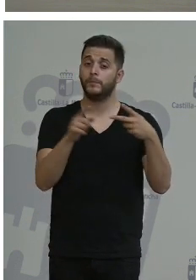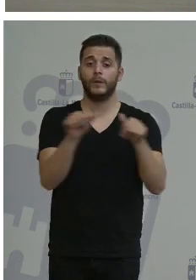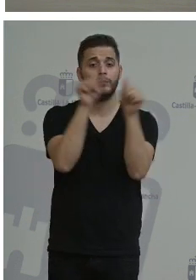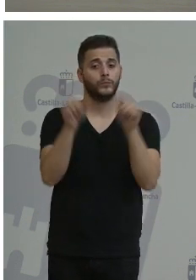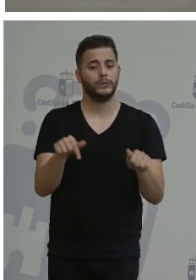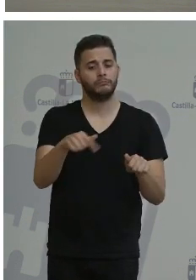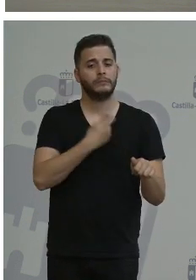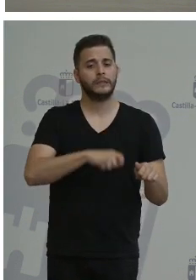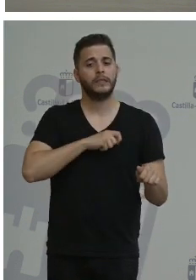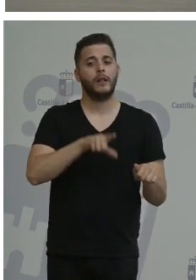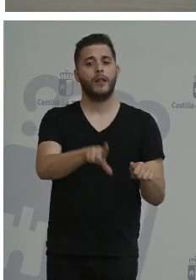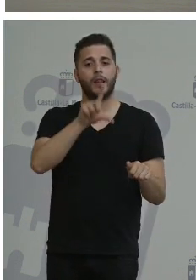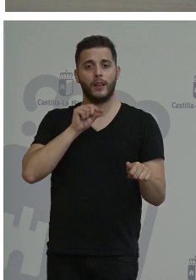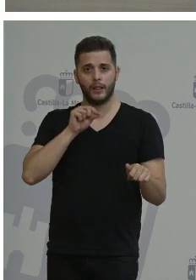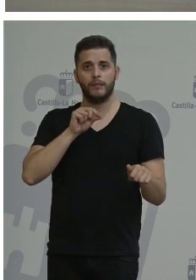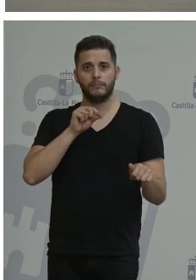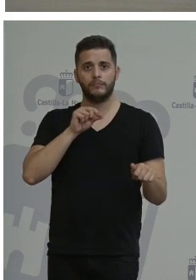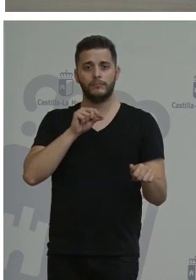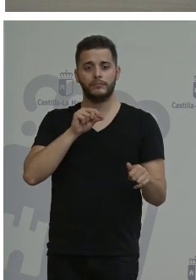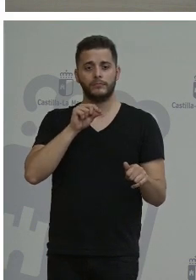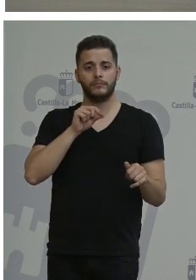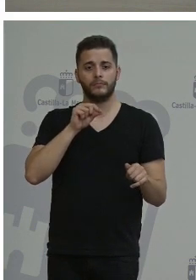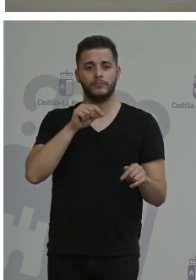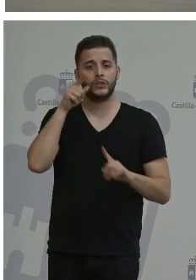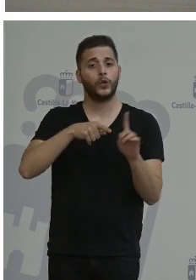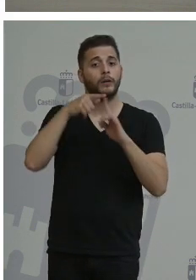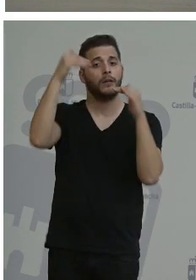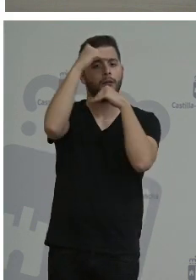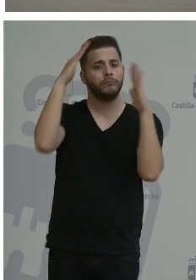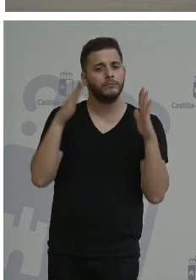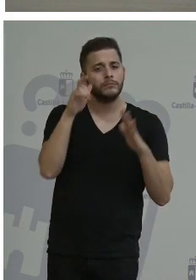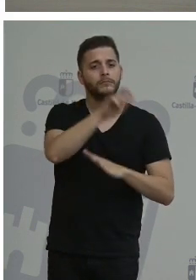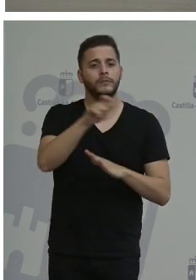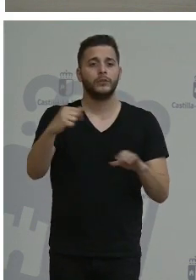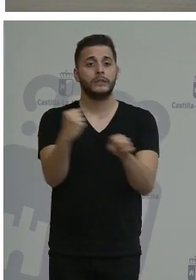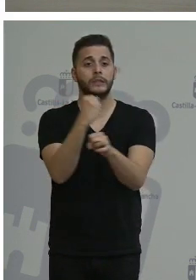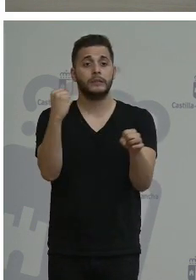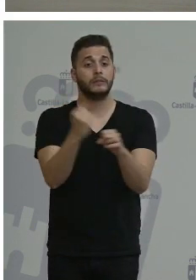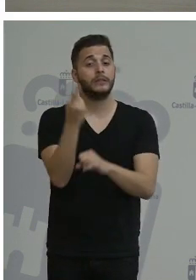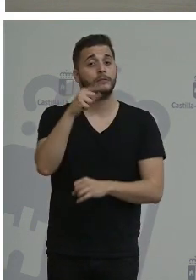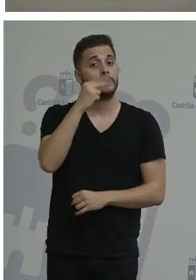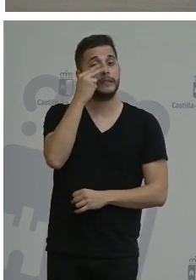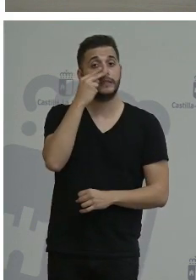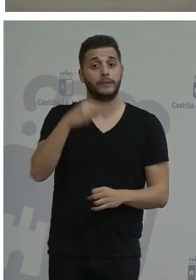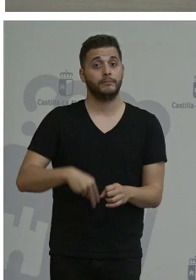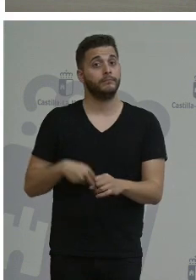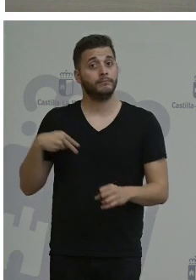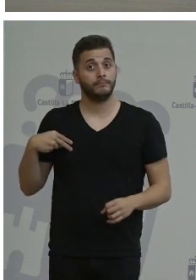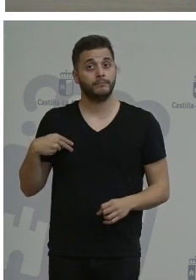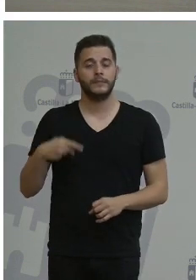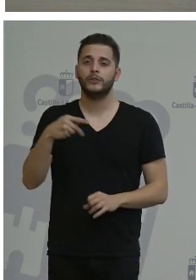eligió en España de atención a los trabajadores y trabajadoras y al interés general nos hace